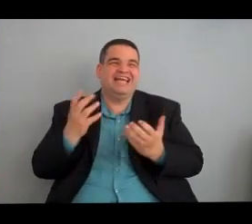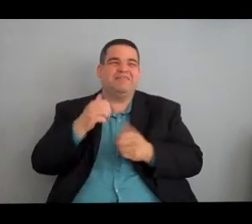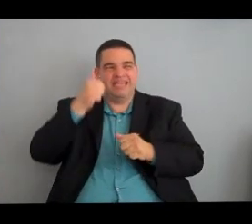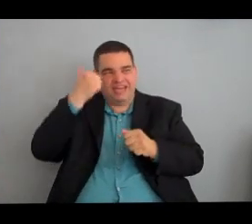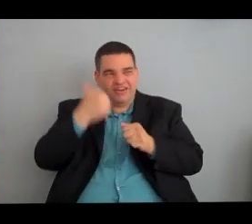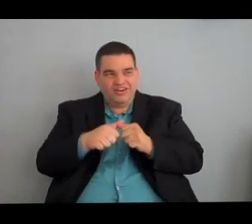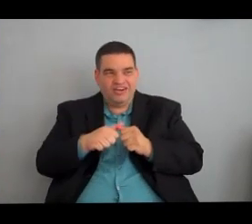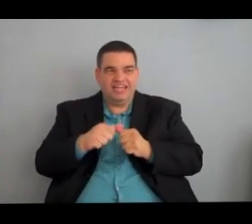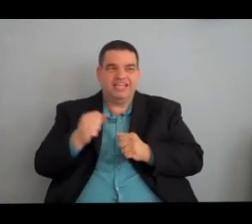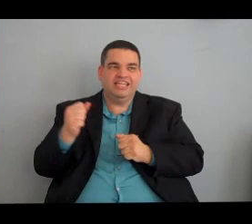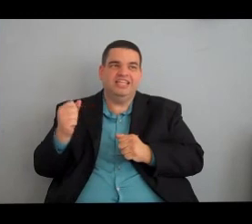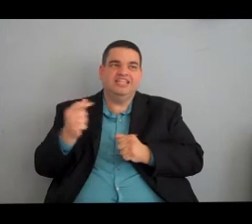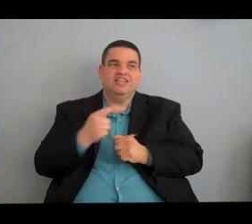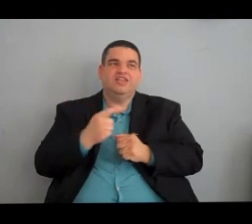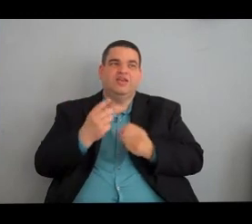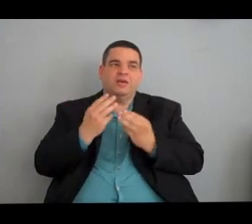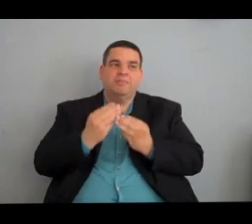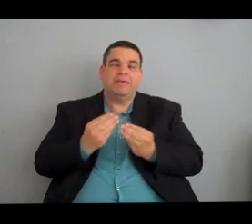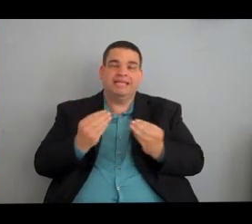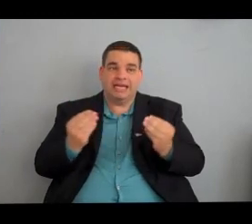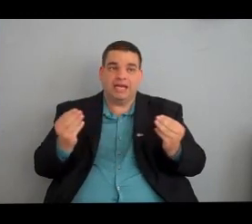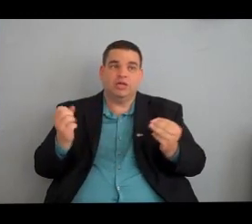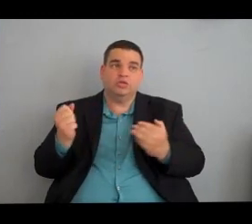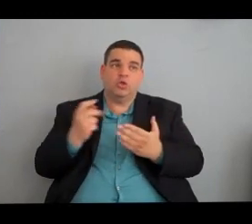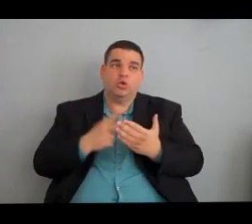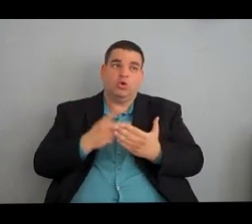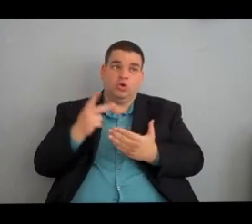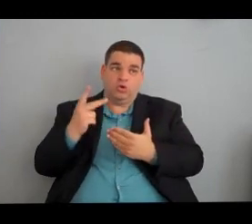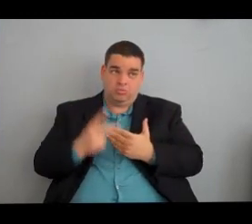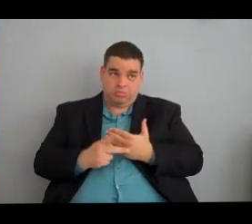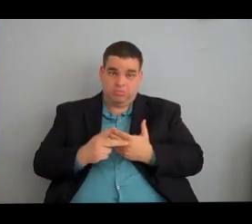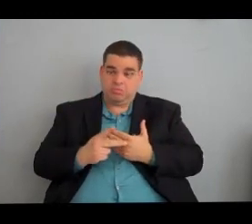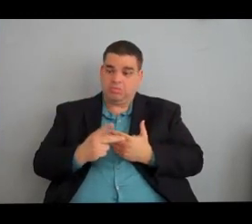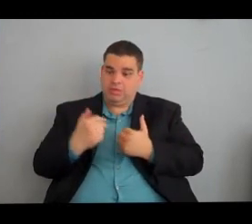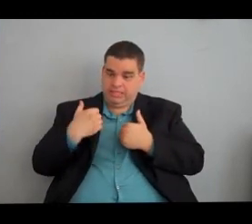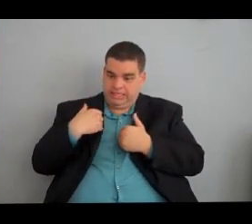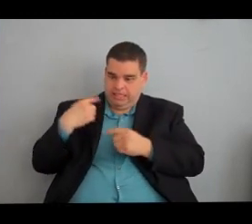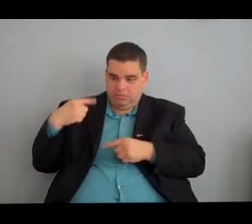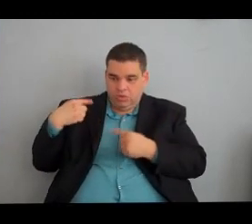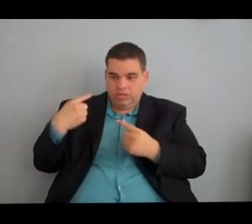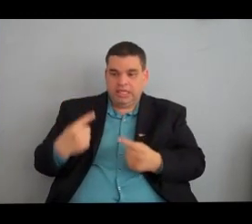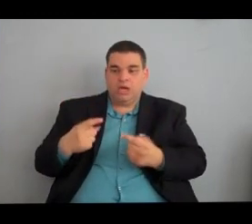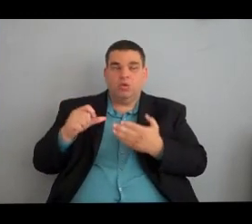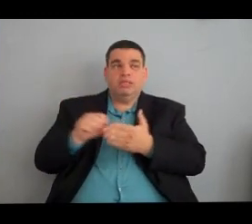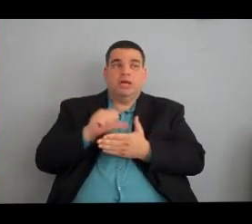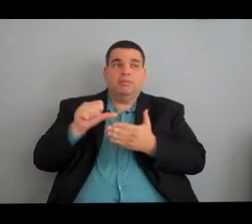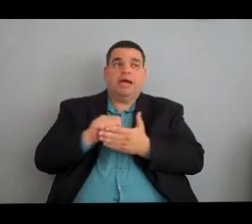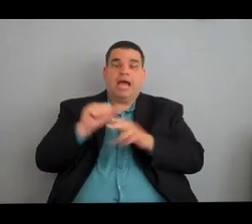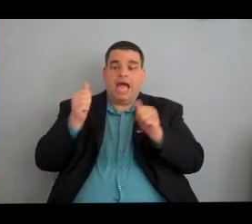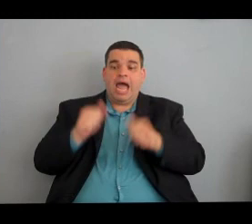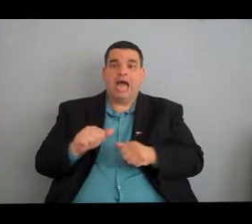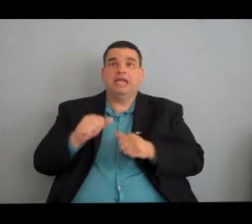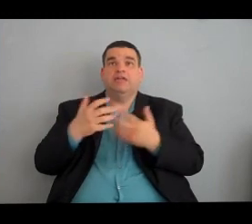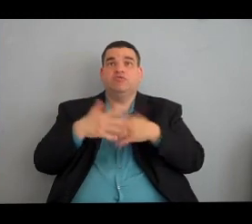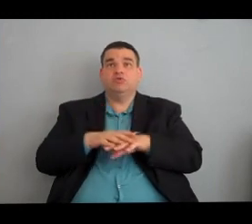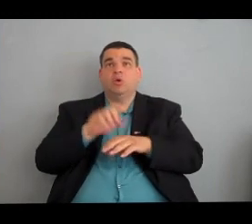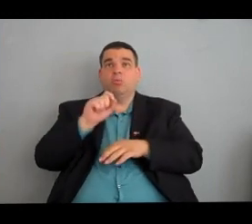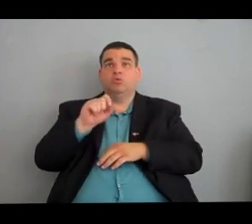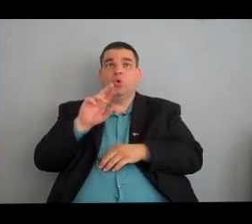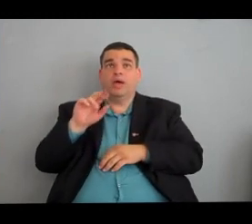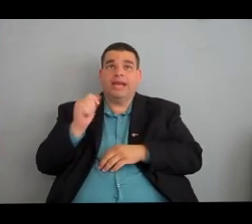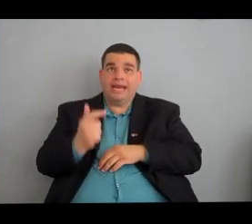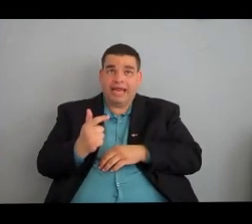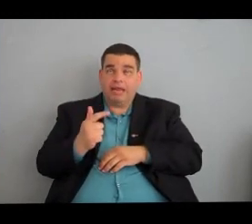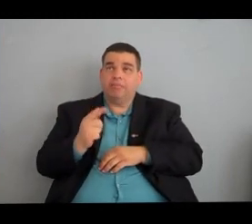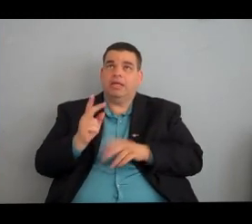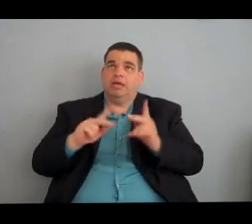que todo el material, que todos los programas que hemos, ay, estado, sí, realizando están en nuestra página en artefusion.org. Para aquellas